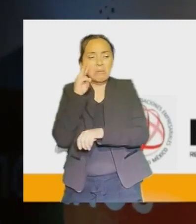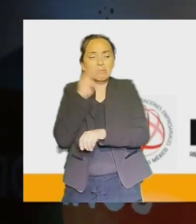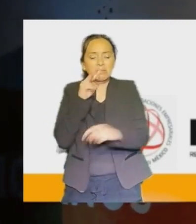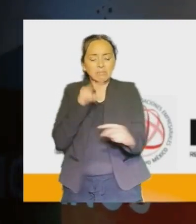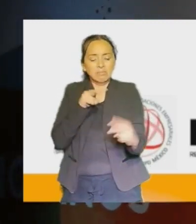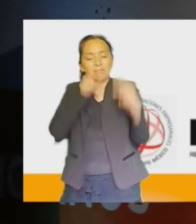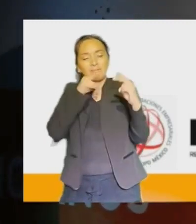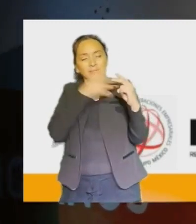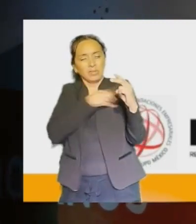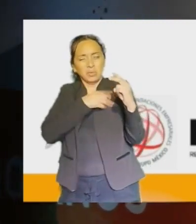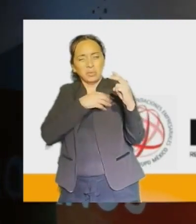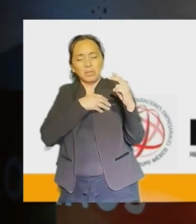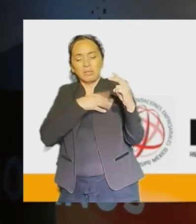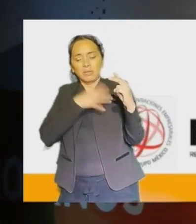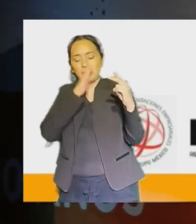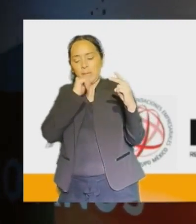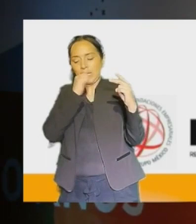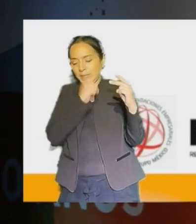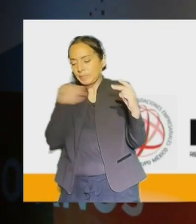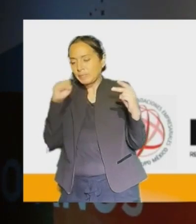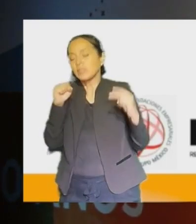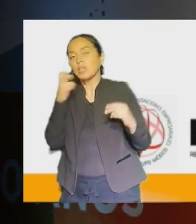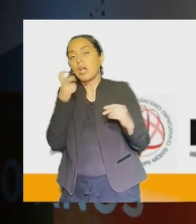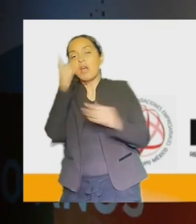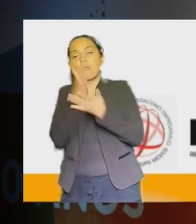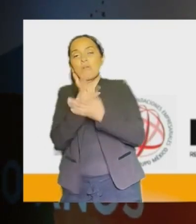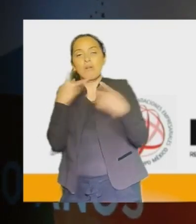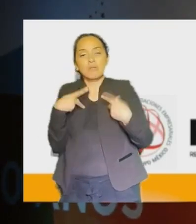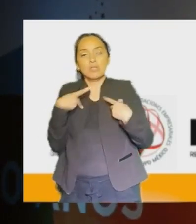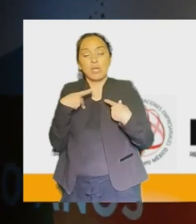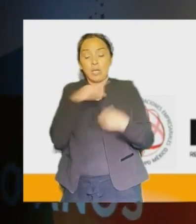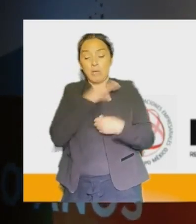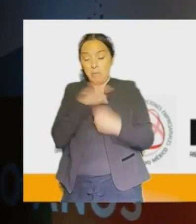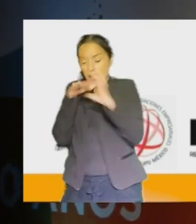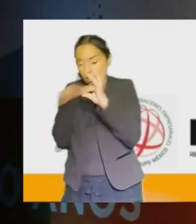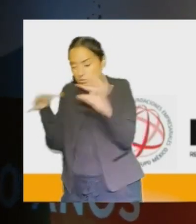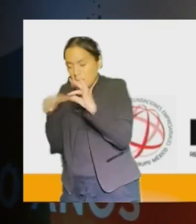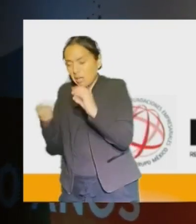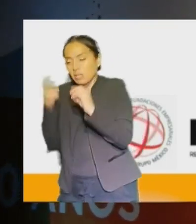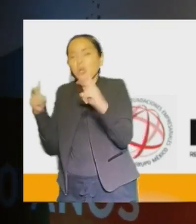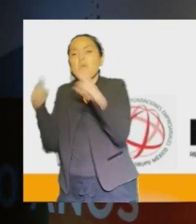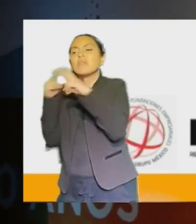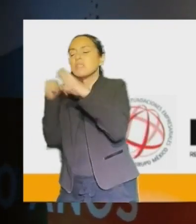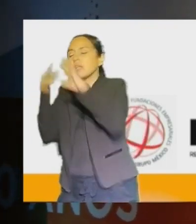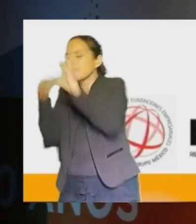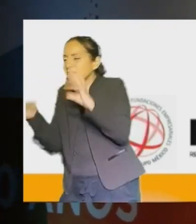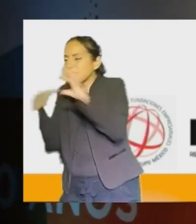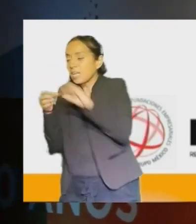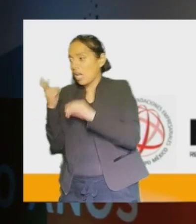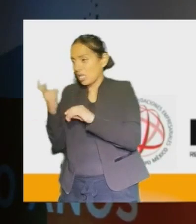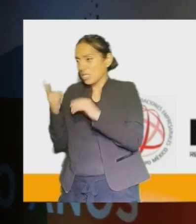ojos. Luego, pues la única persona a la que puede contarle esto es a su vecina, y su vecina es la que